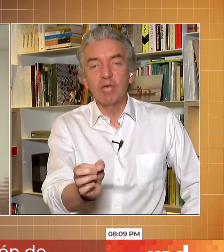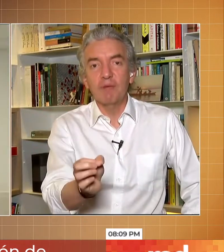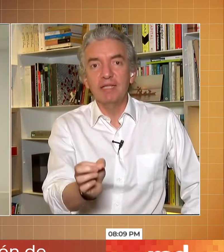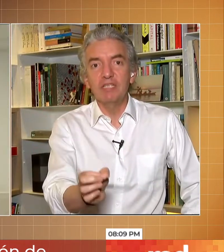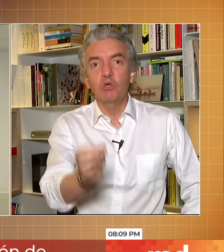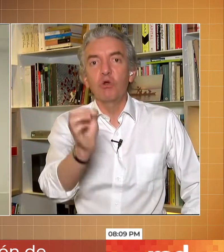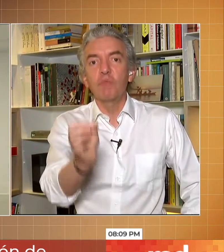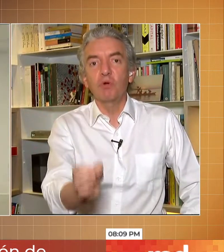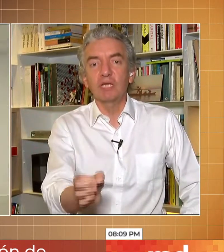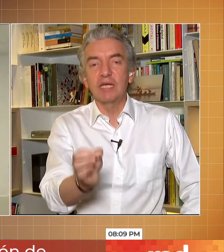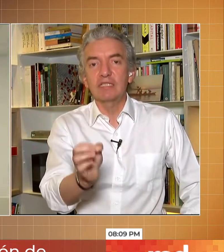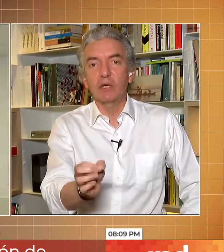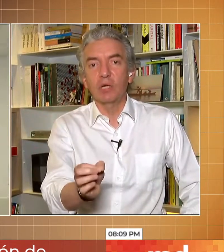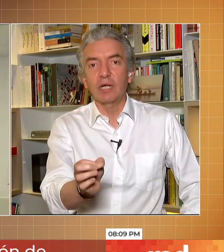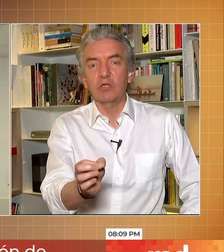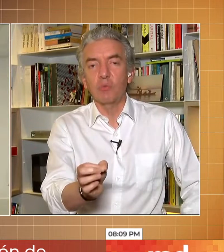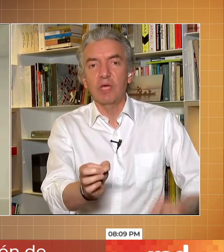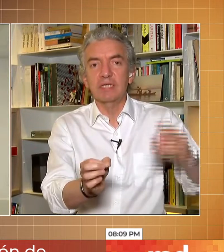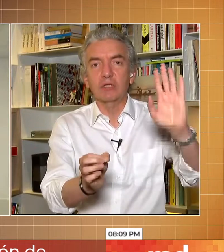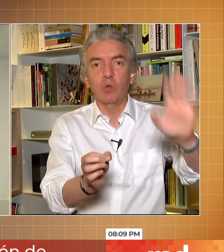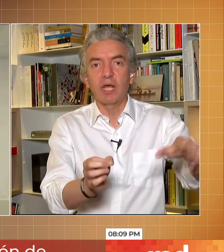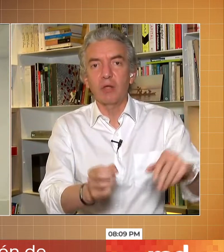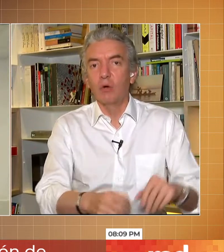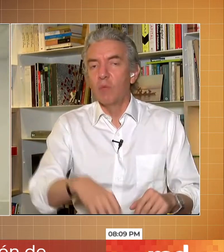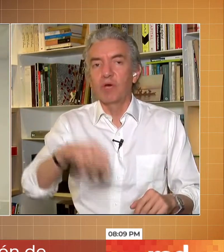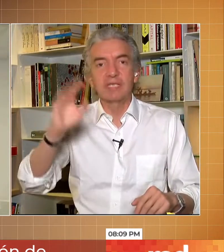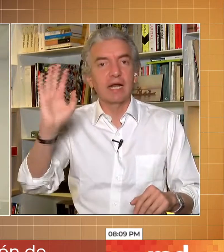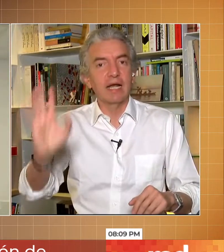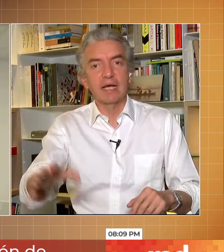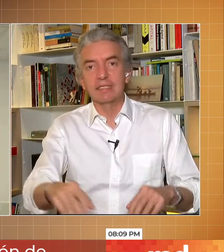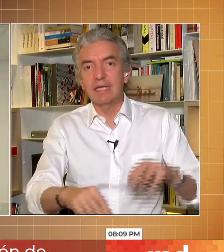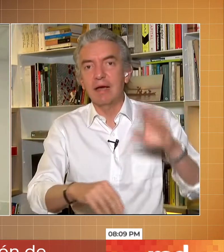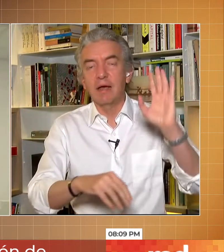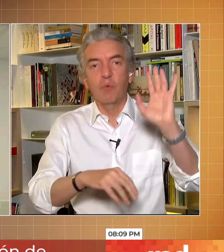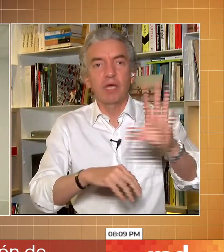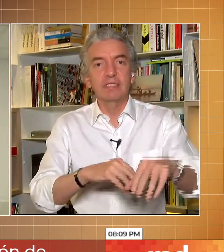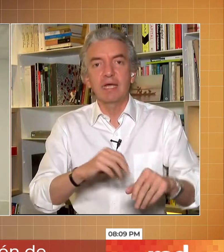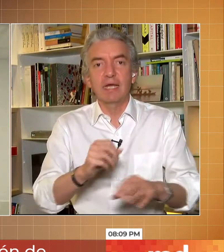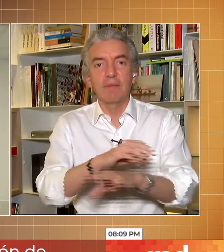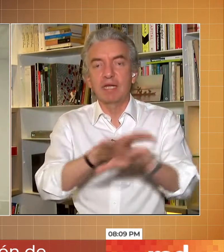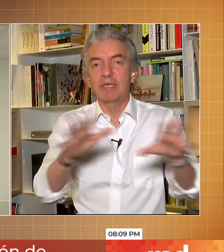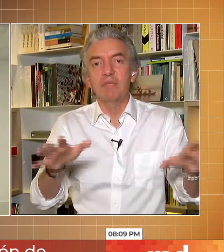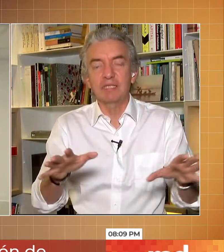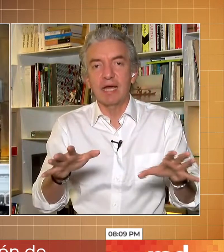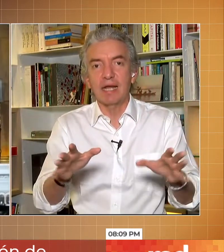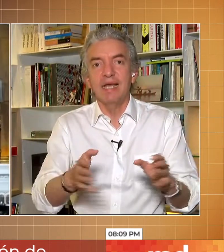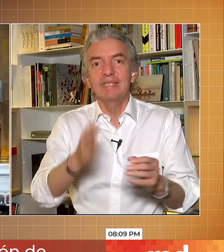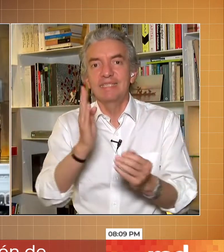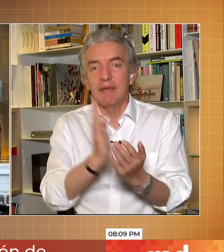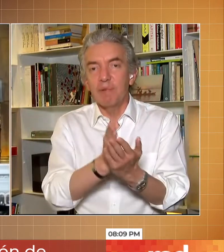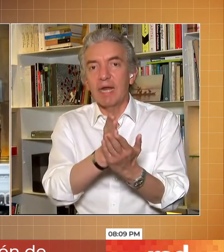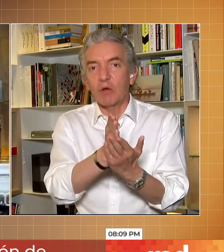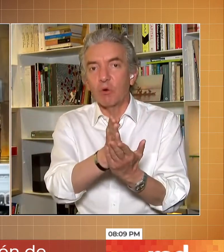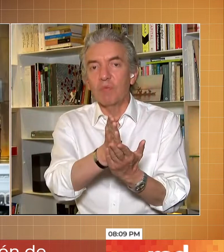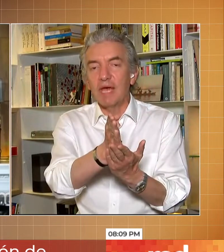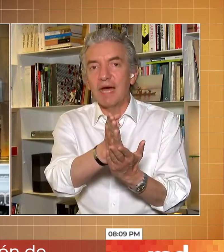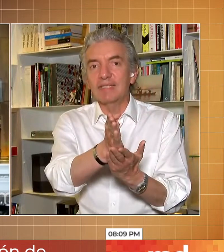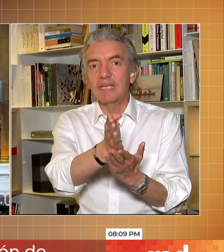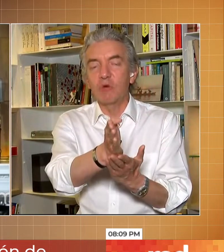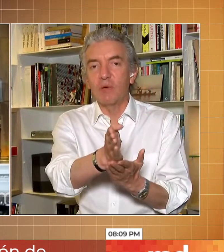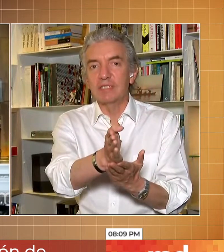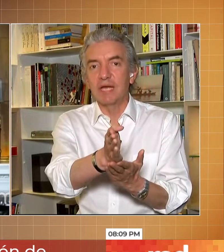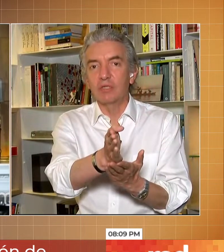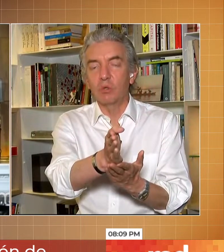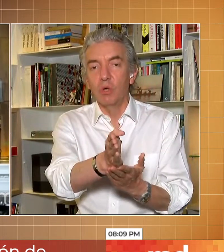En Perú siempre han dicho, no importa quién esté gobernando, puede ser Toledo, puede ser Alan García, puede ser Martín Vizcarra, siempre la economía